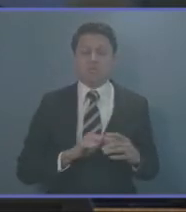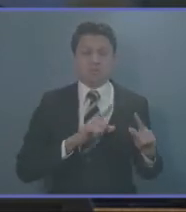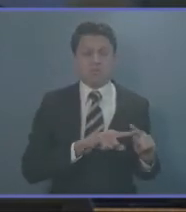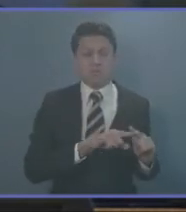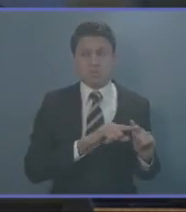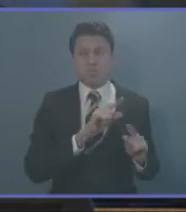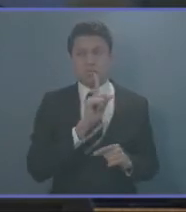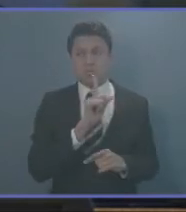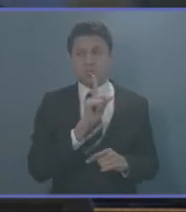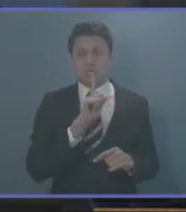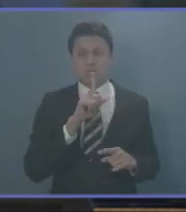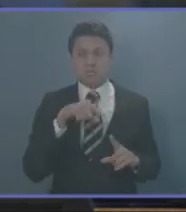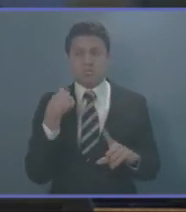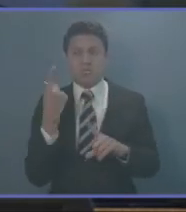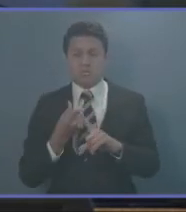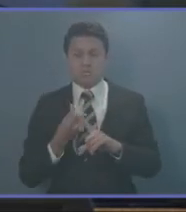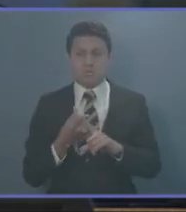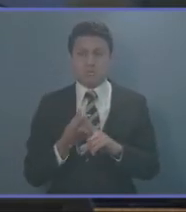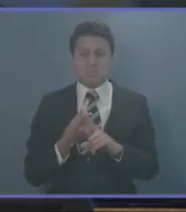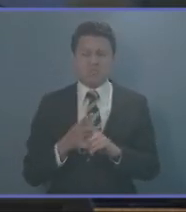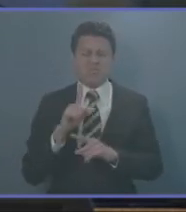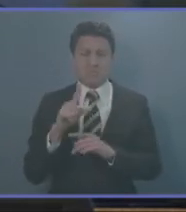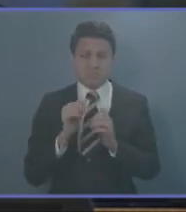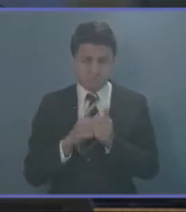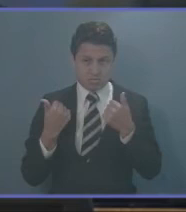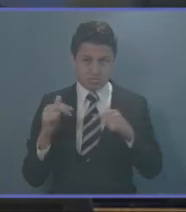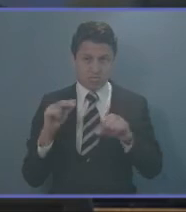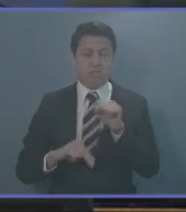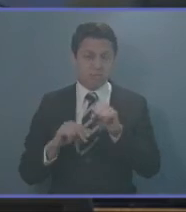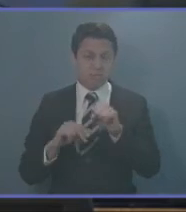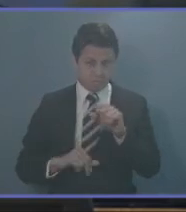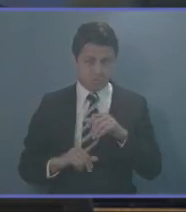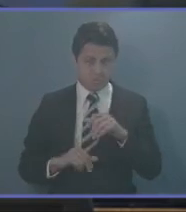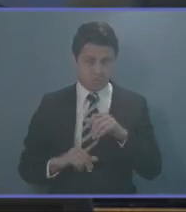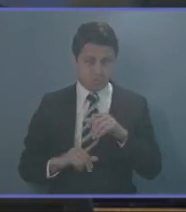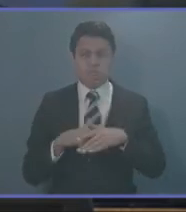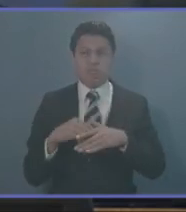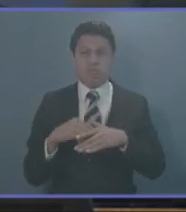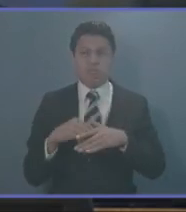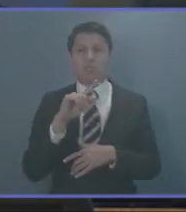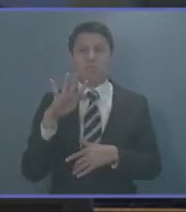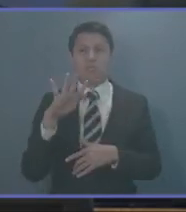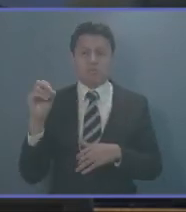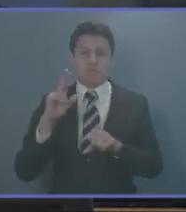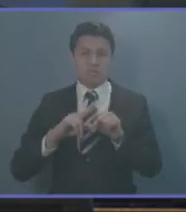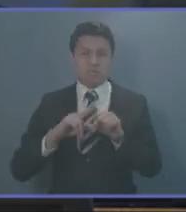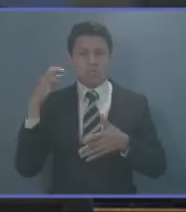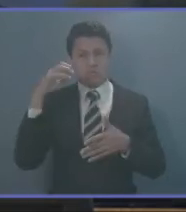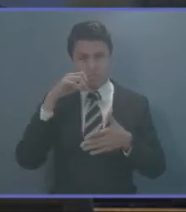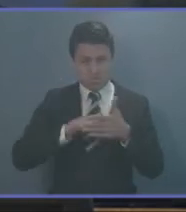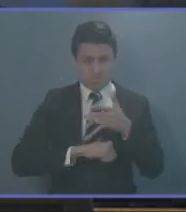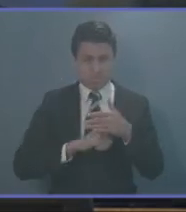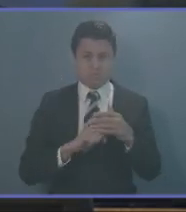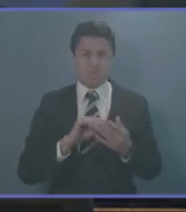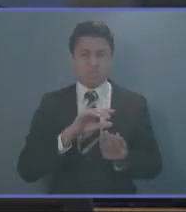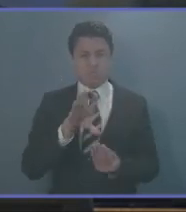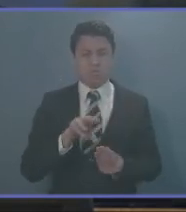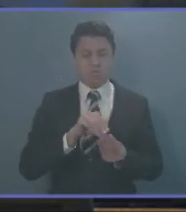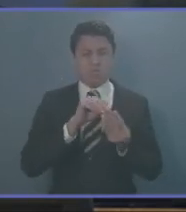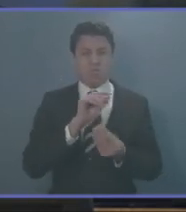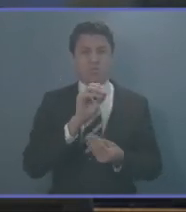$150,000 con un centavo hasta $1,000,000, $150 como cuota fija más